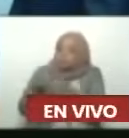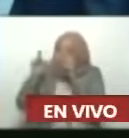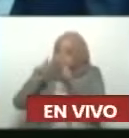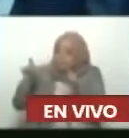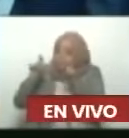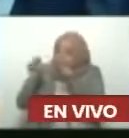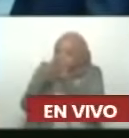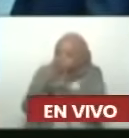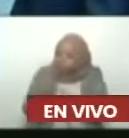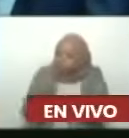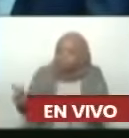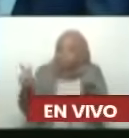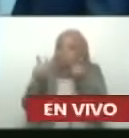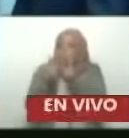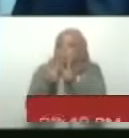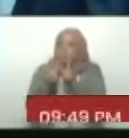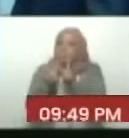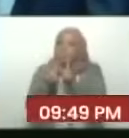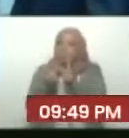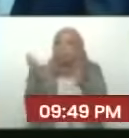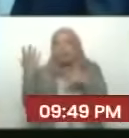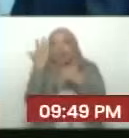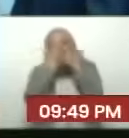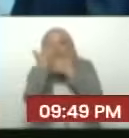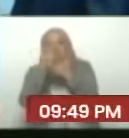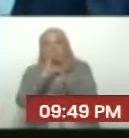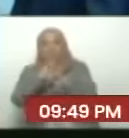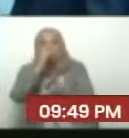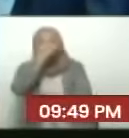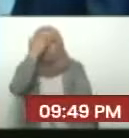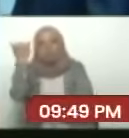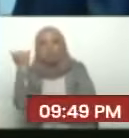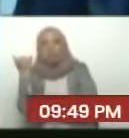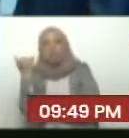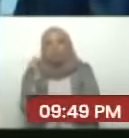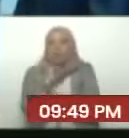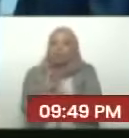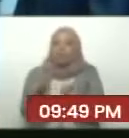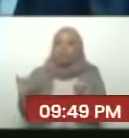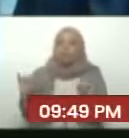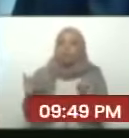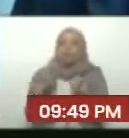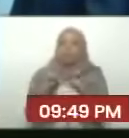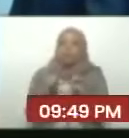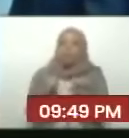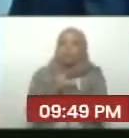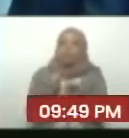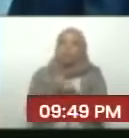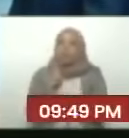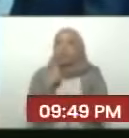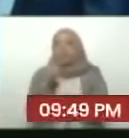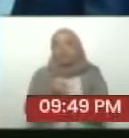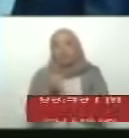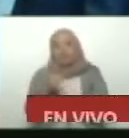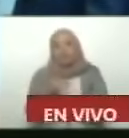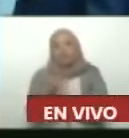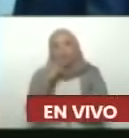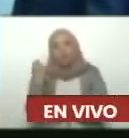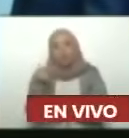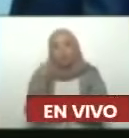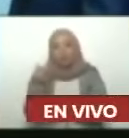Sembrar valores, que los tiempos de la confusión pasarán y al final prevalecerá lo que tiene que prevalecer,